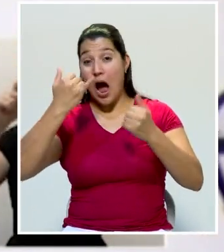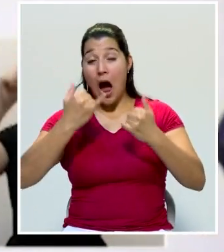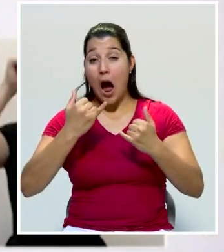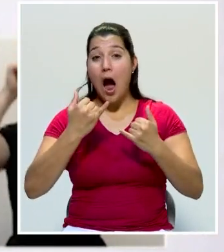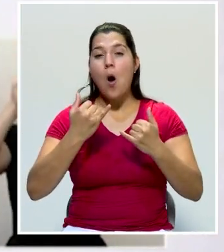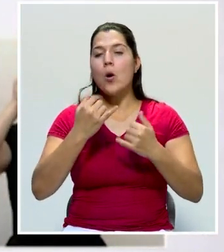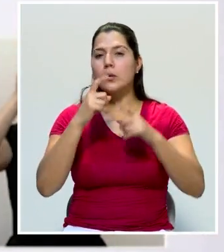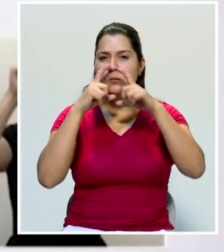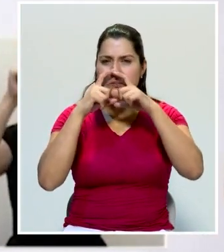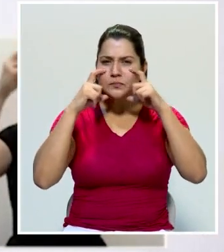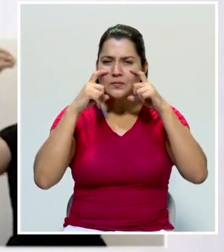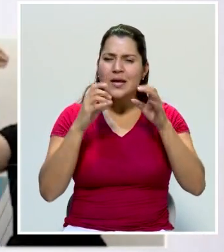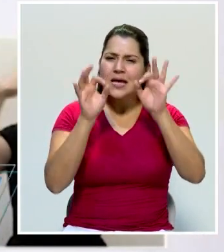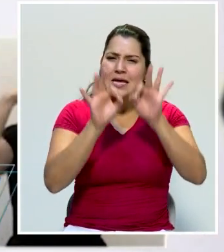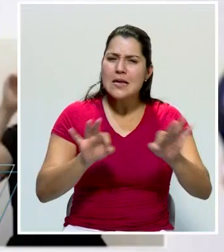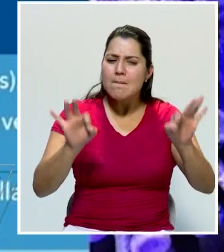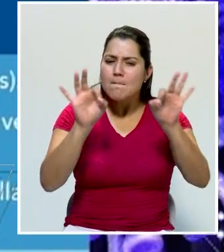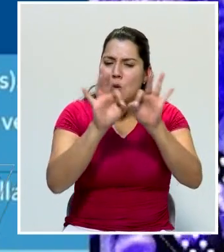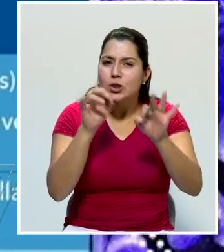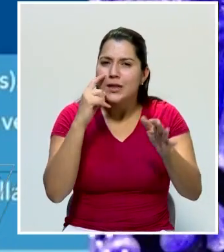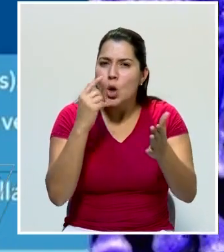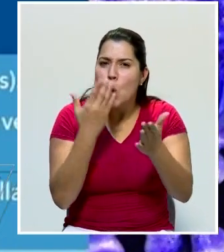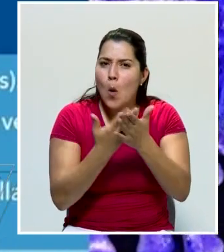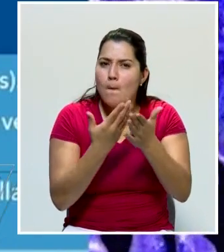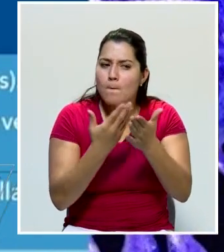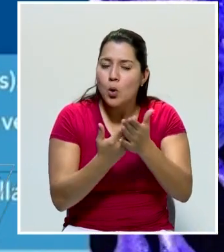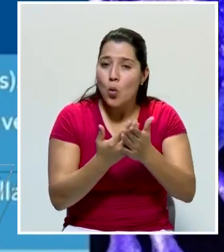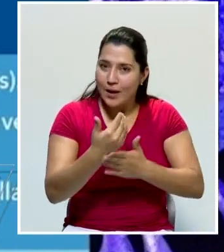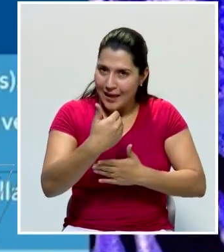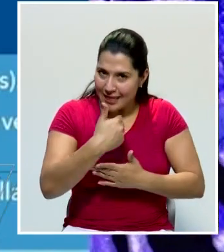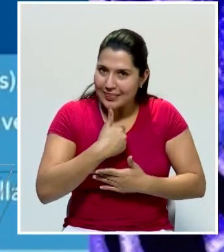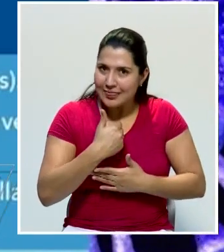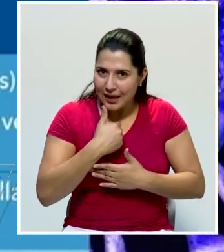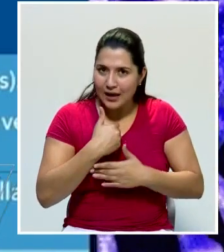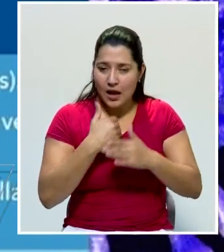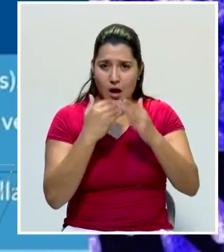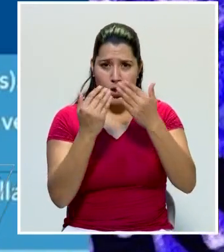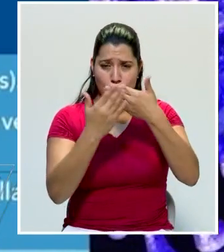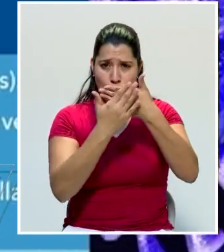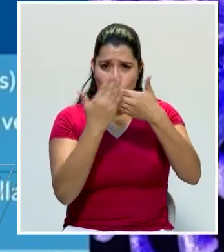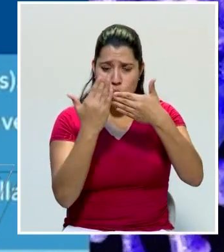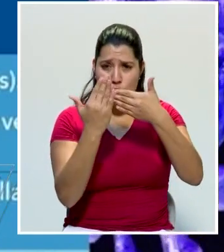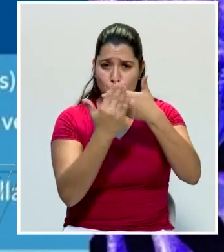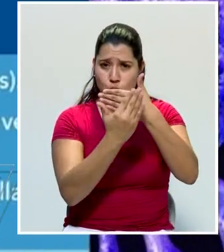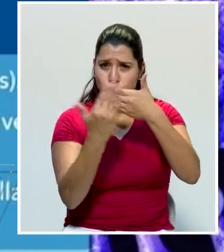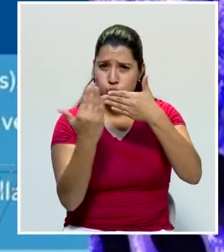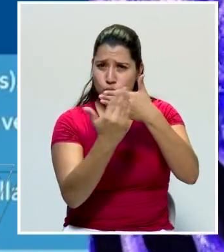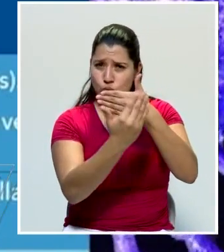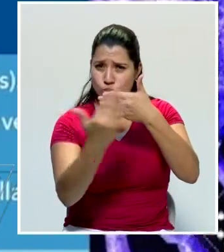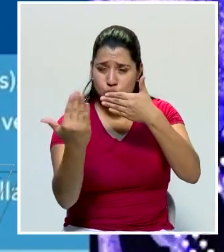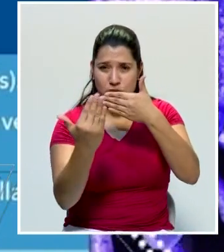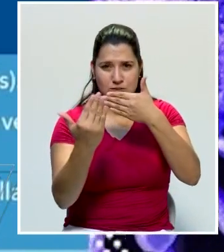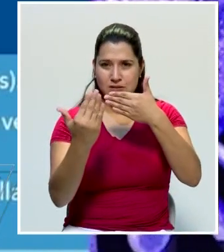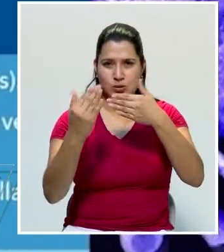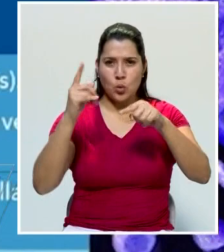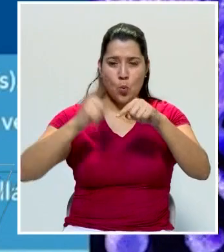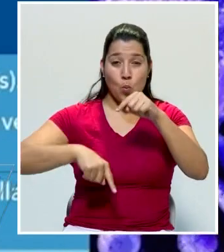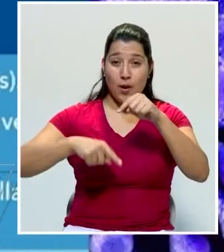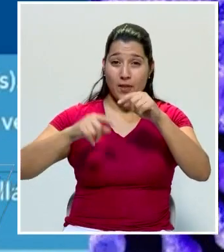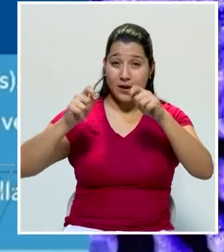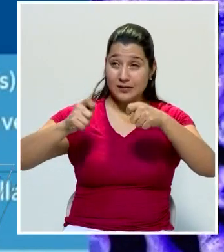es importante comprobar que ésta tenga varias capas, que no deje pasar ni la luz ni el